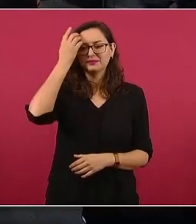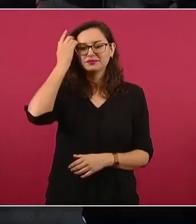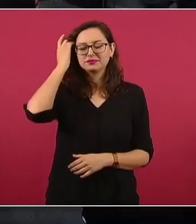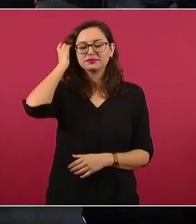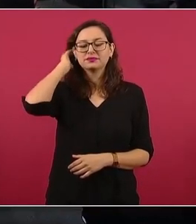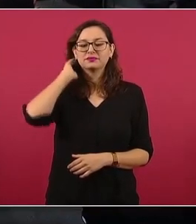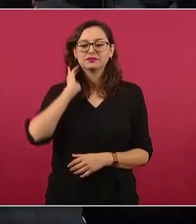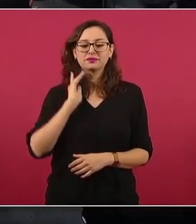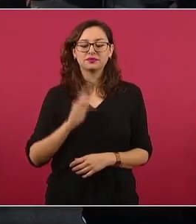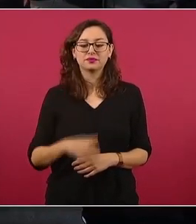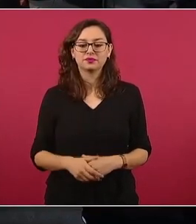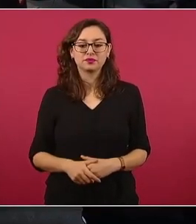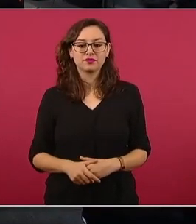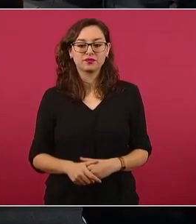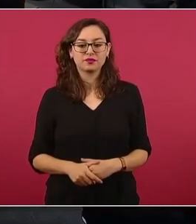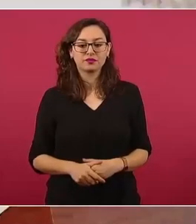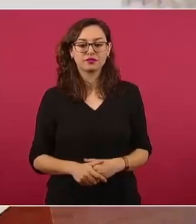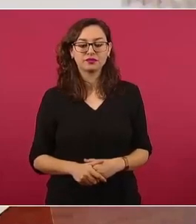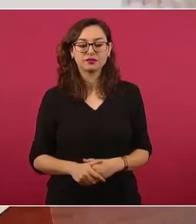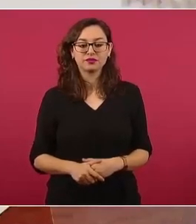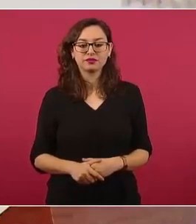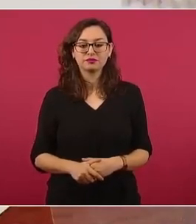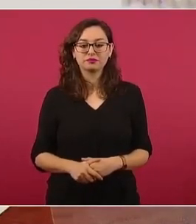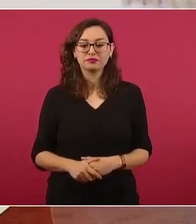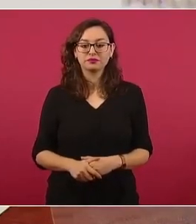a diferencia del ambiente